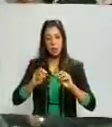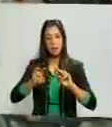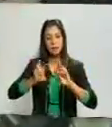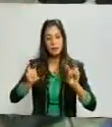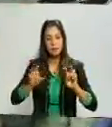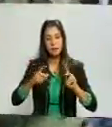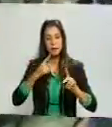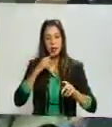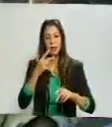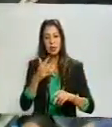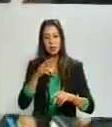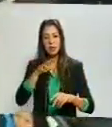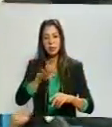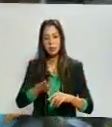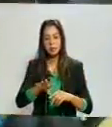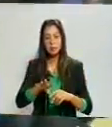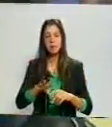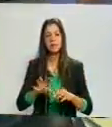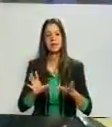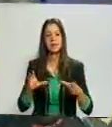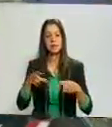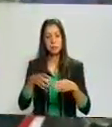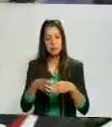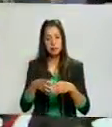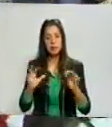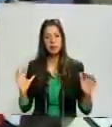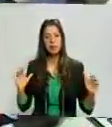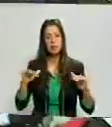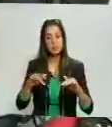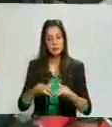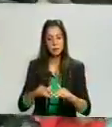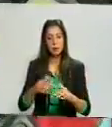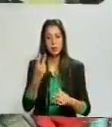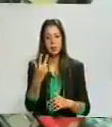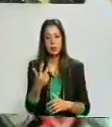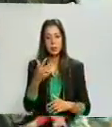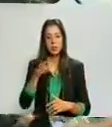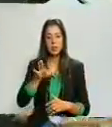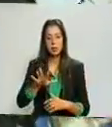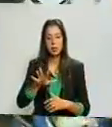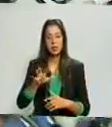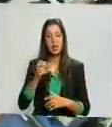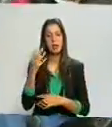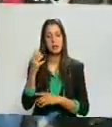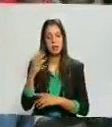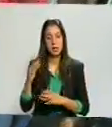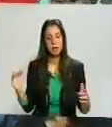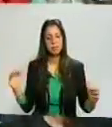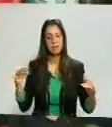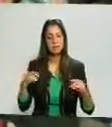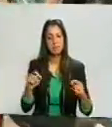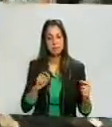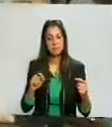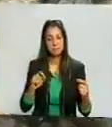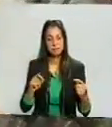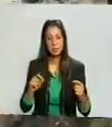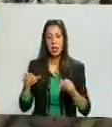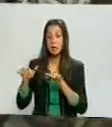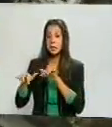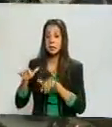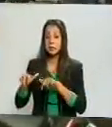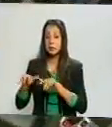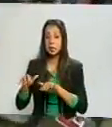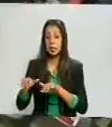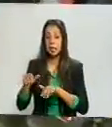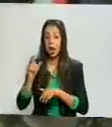34ª sesión de la Asamblea Nacional Constituyente y de la 35ª. El secretario de la